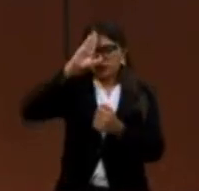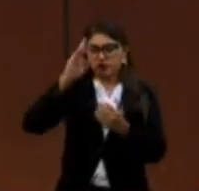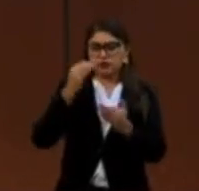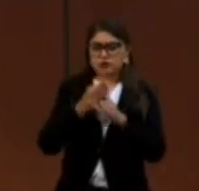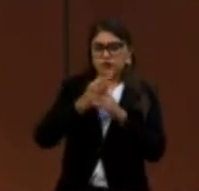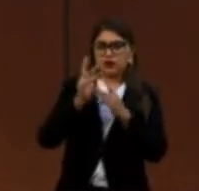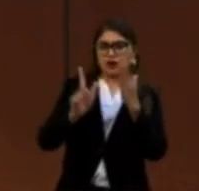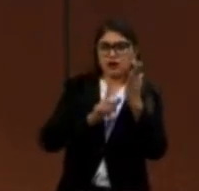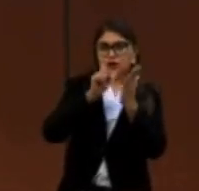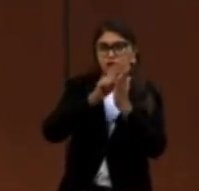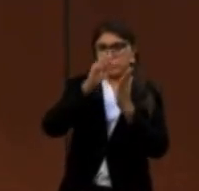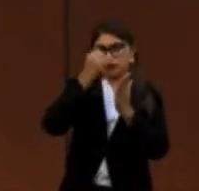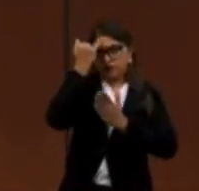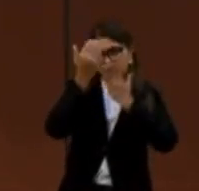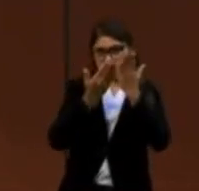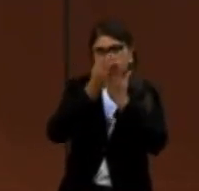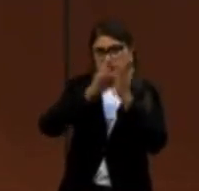presenta